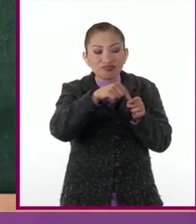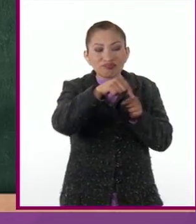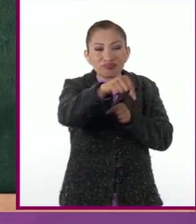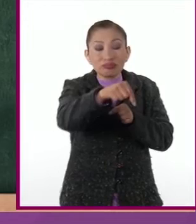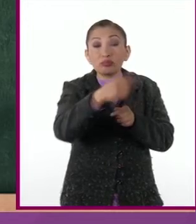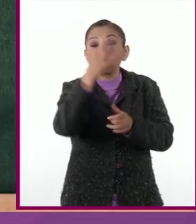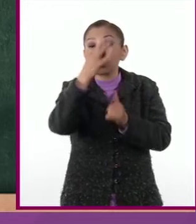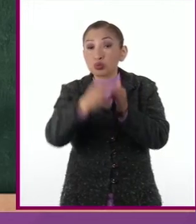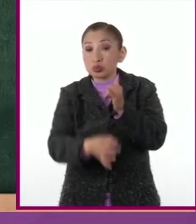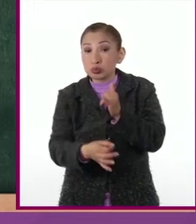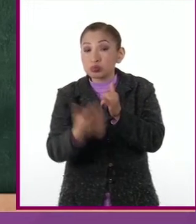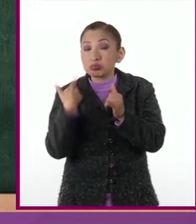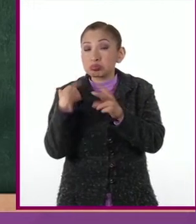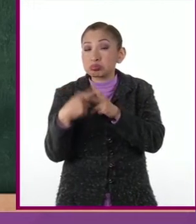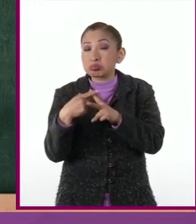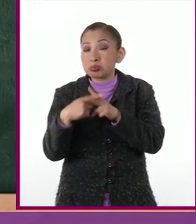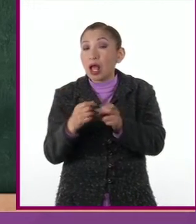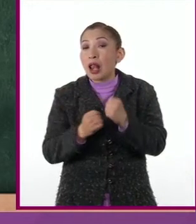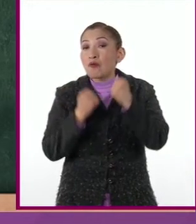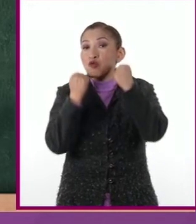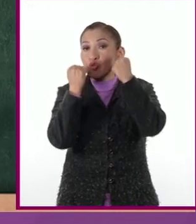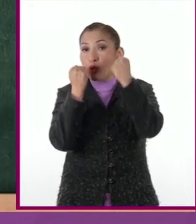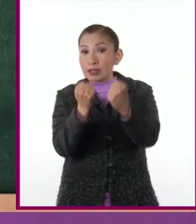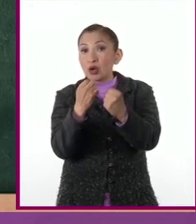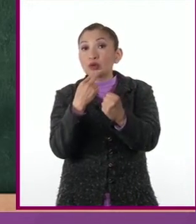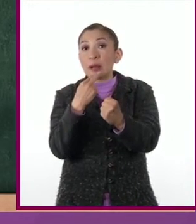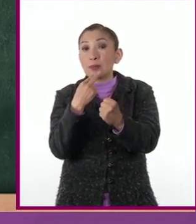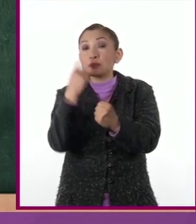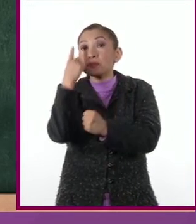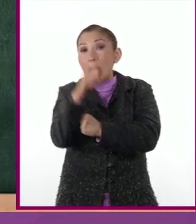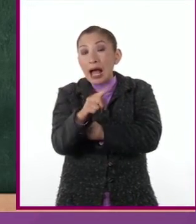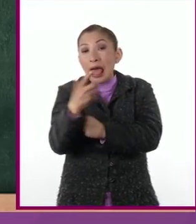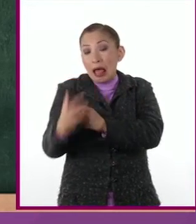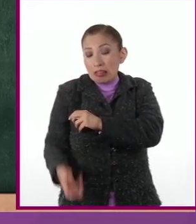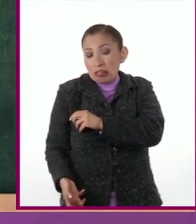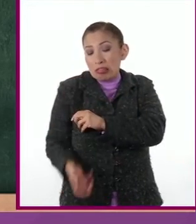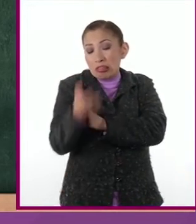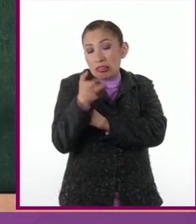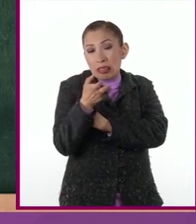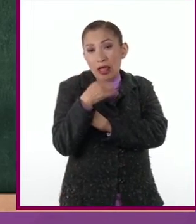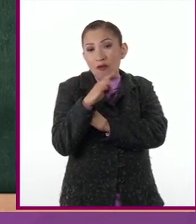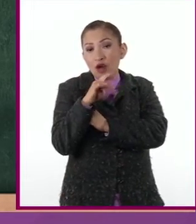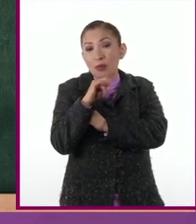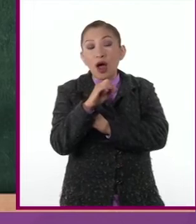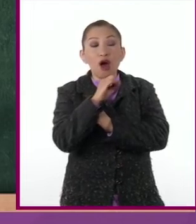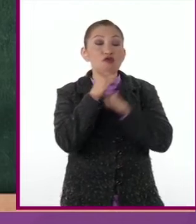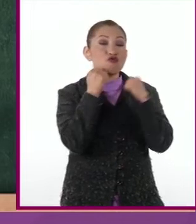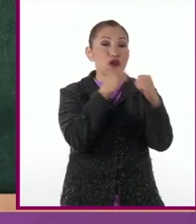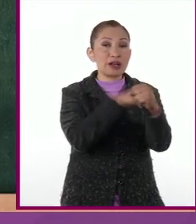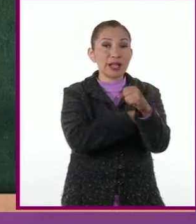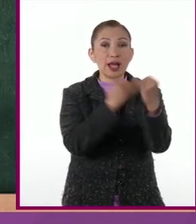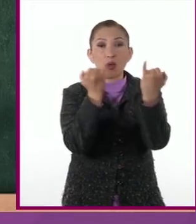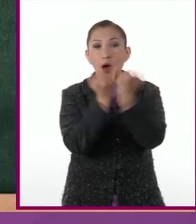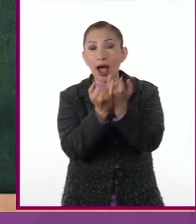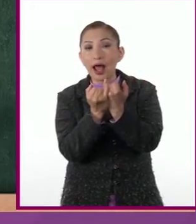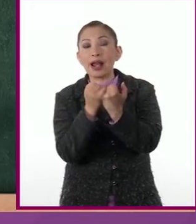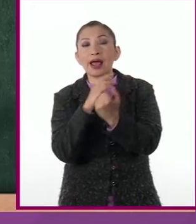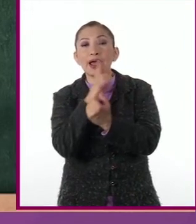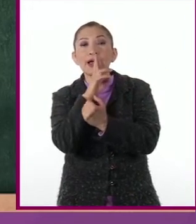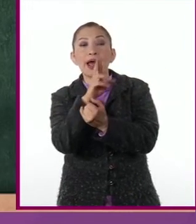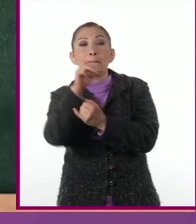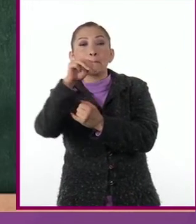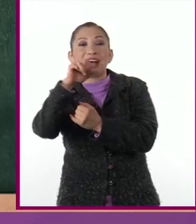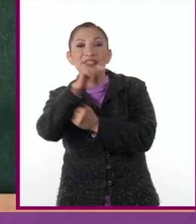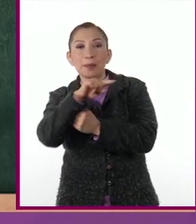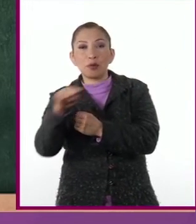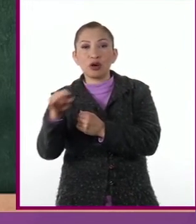Y finalmente, calculamos la fuerza que aplicamos utilizando la fórmula fuerza es igual al producto de la